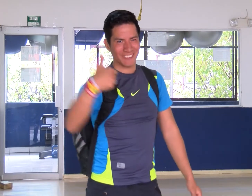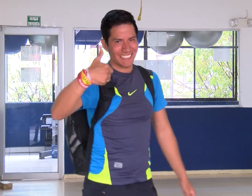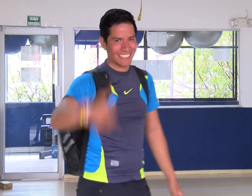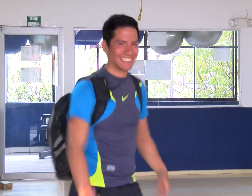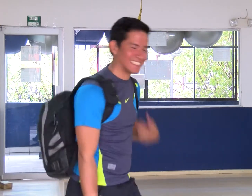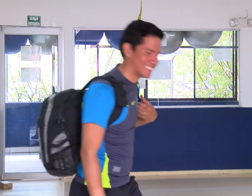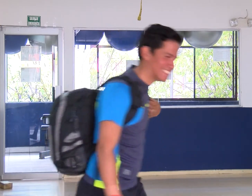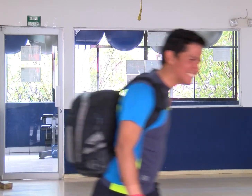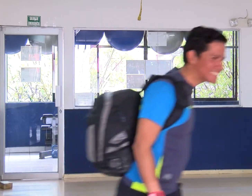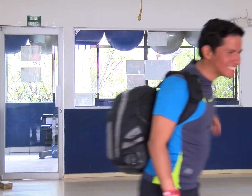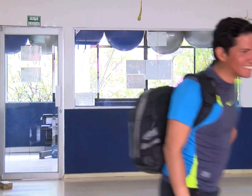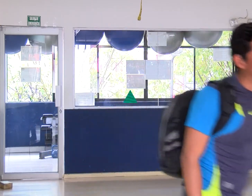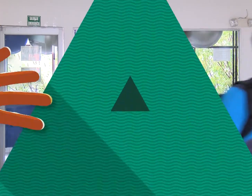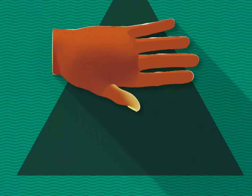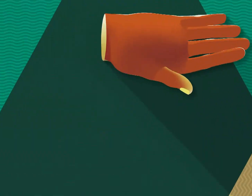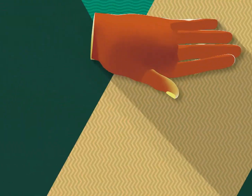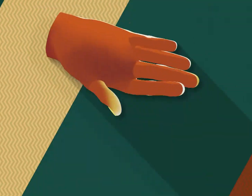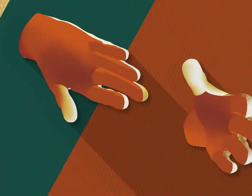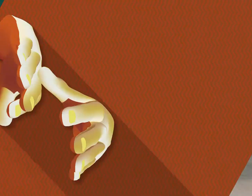¡Observen!